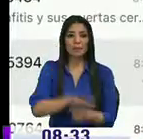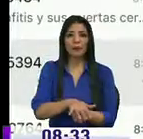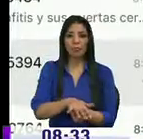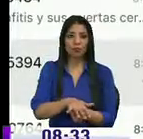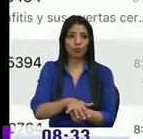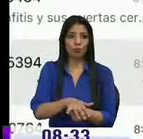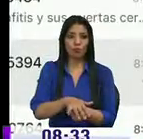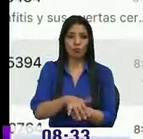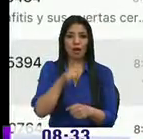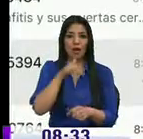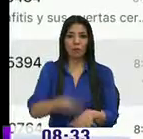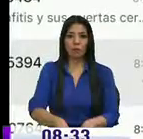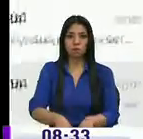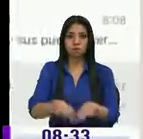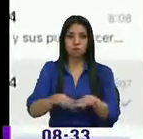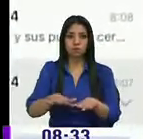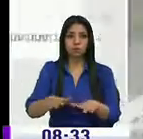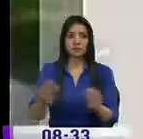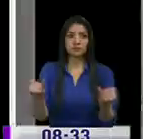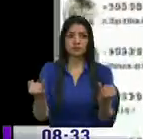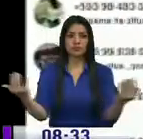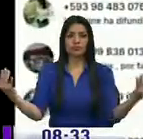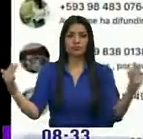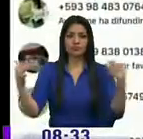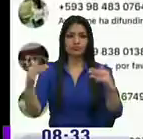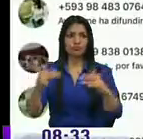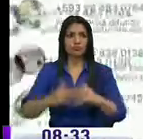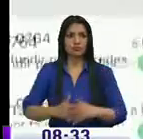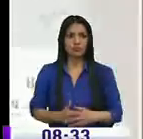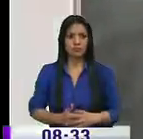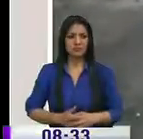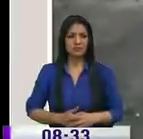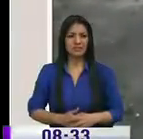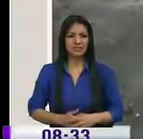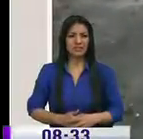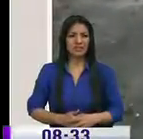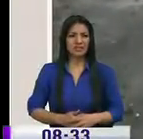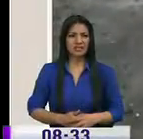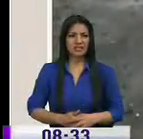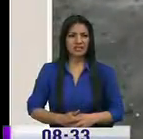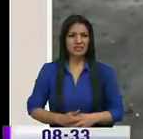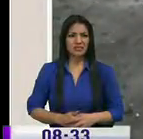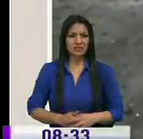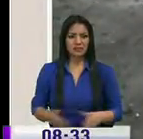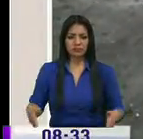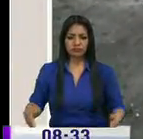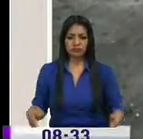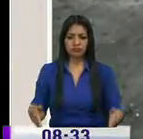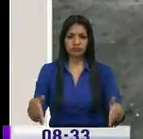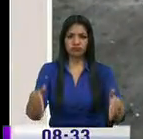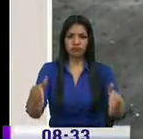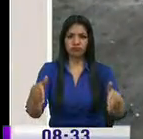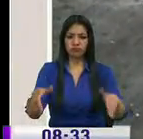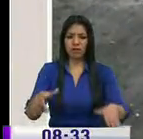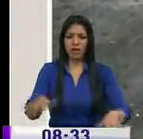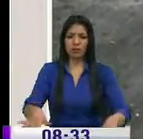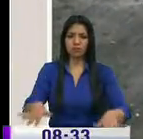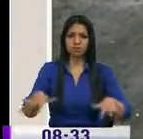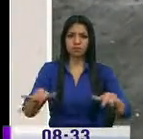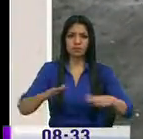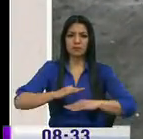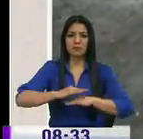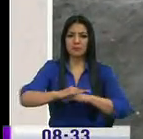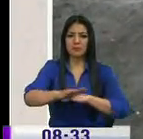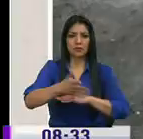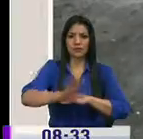está espacio público, está realmente parece... Vean eso. No sé, Omarito, es una... Aparte no tiene ni